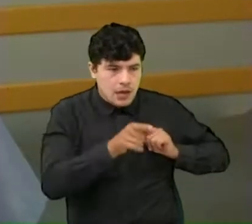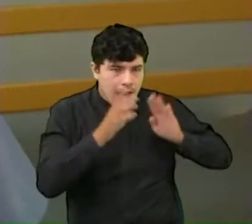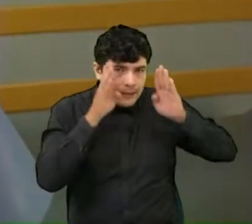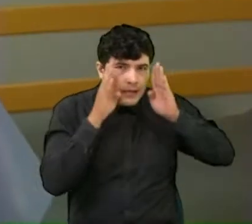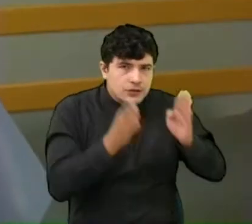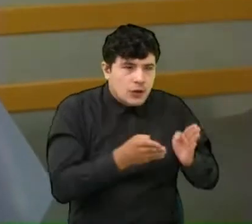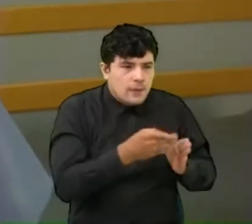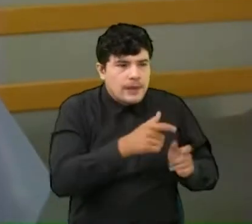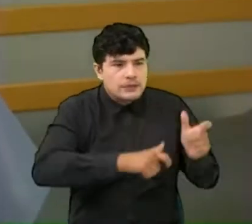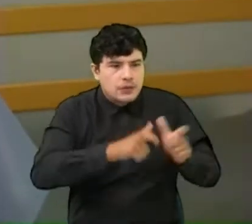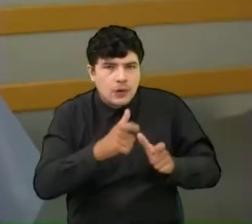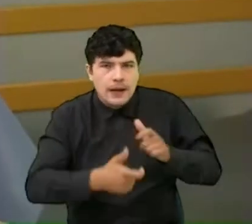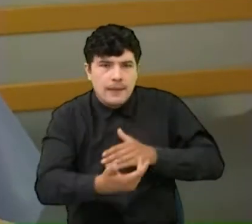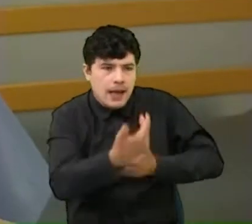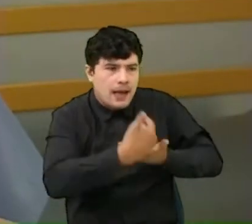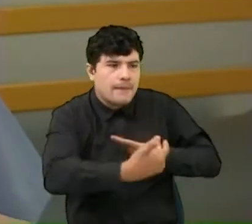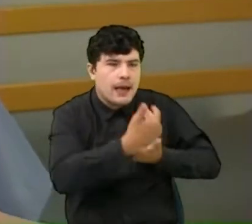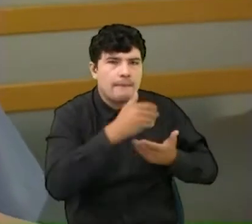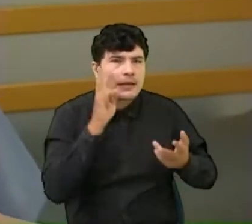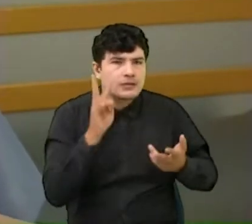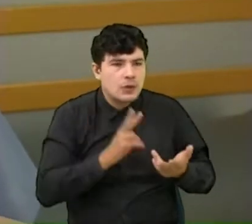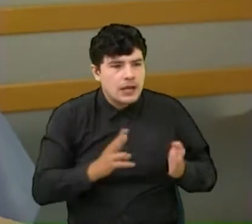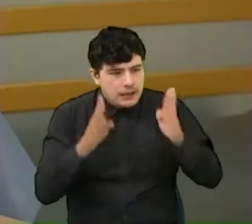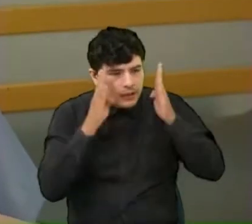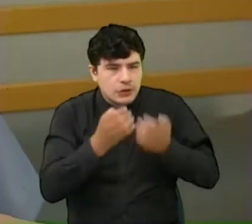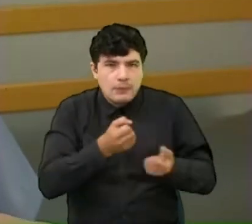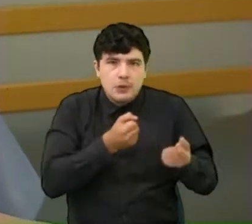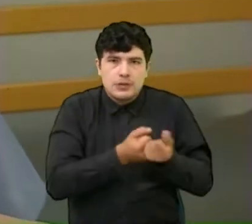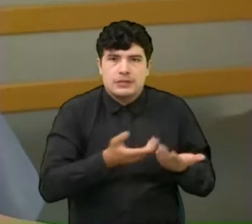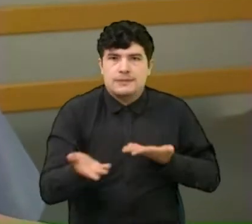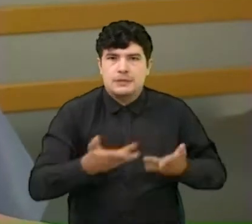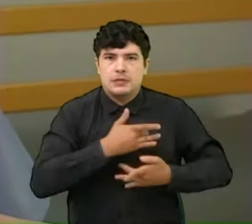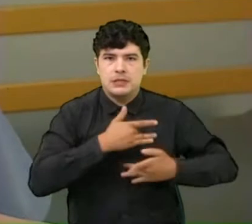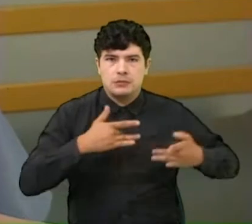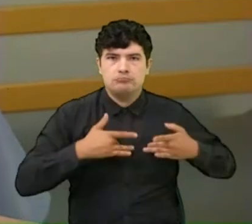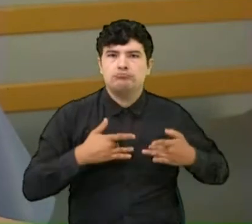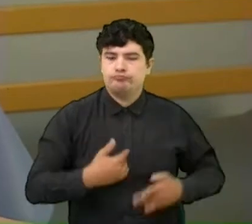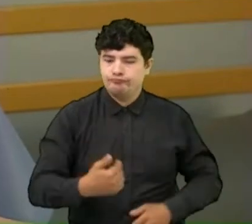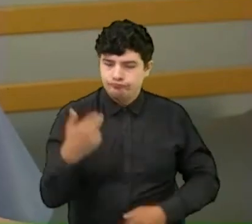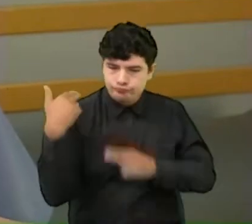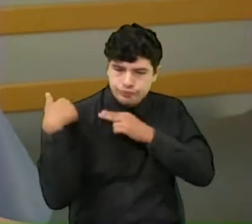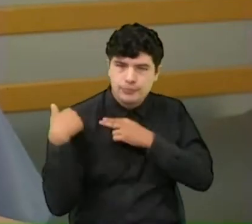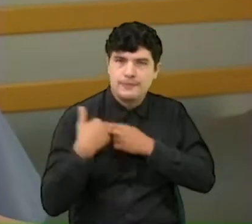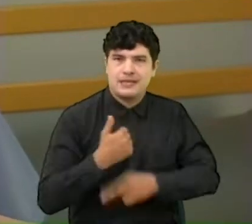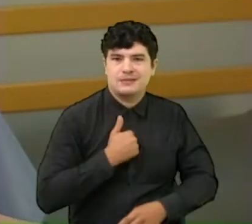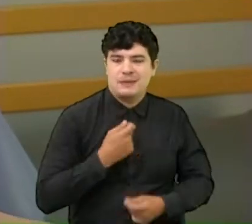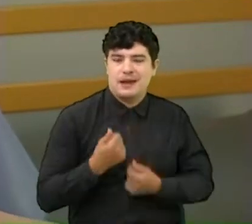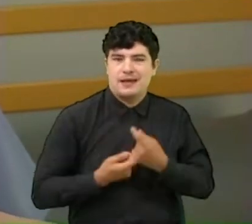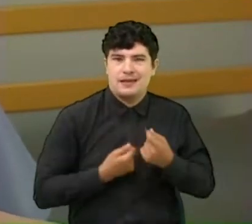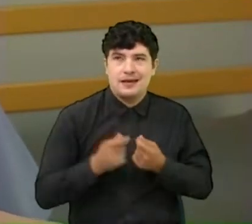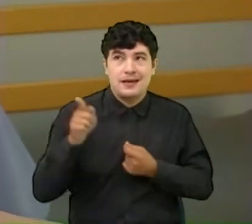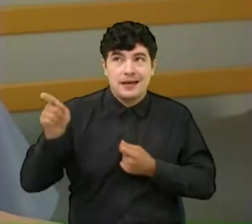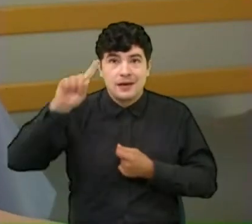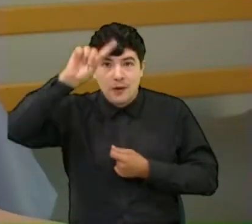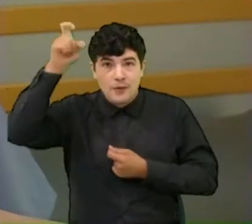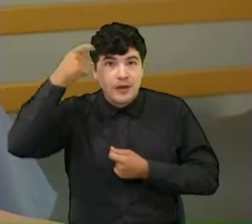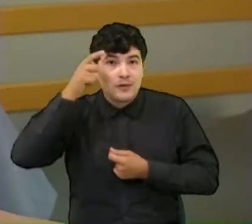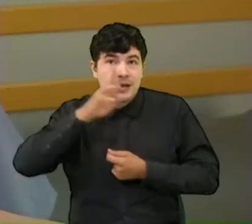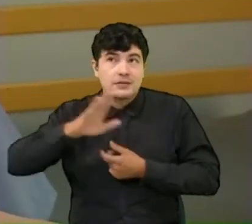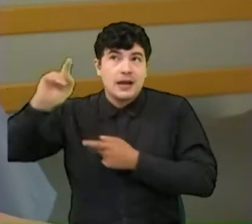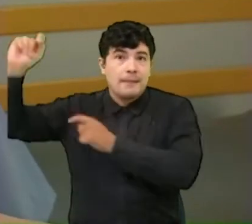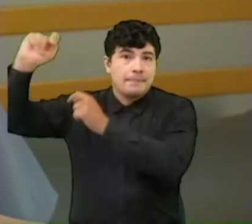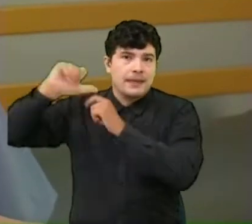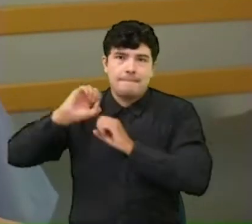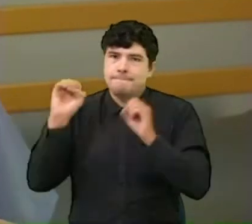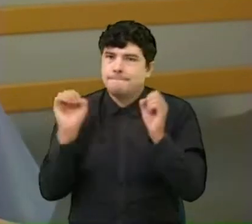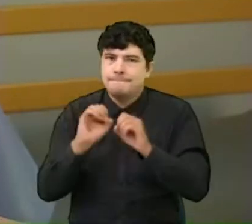implica con cargo al presupuesto del hospital universitario, lo cual no es conducente, no es justo